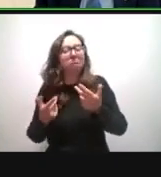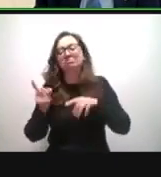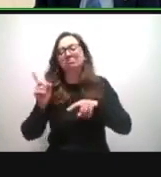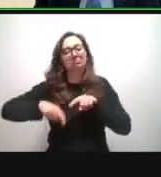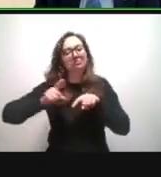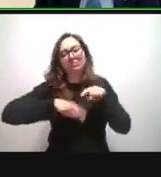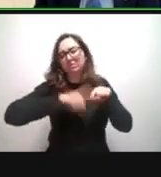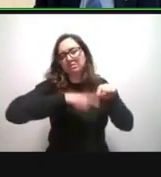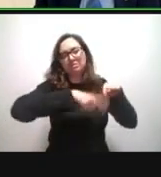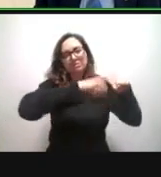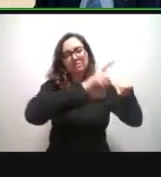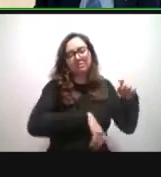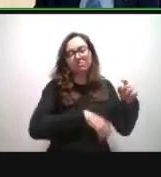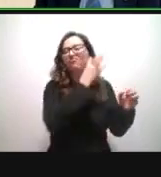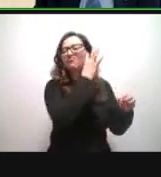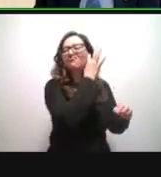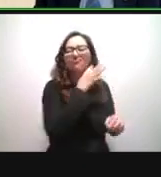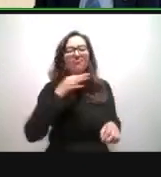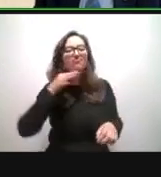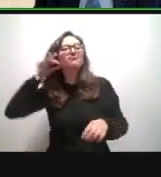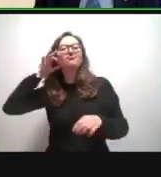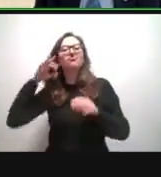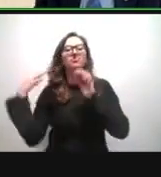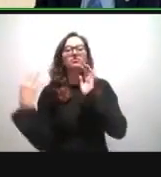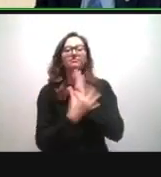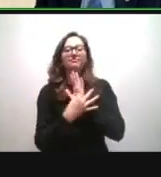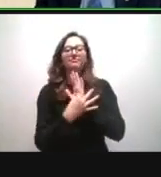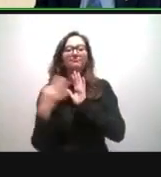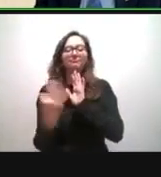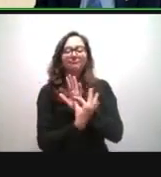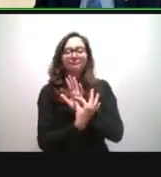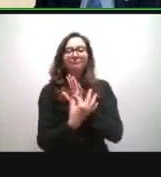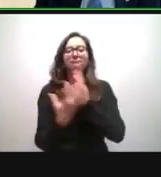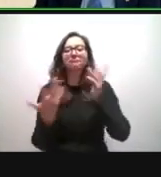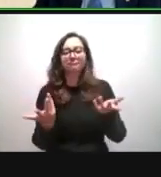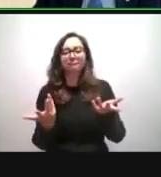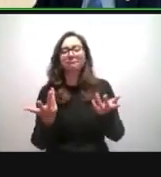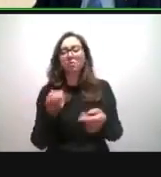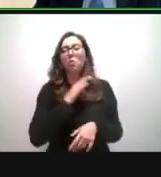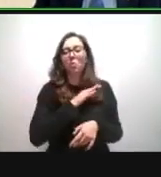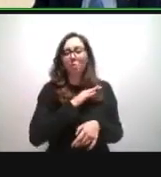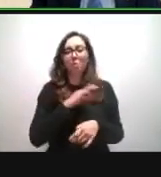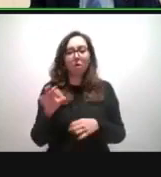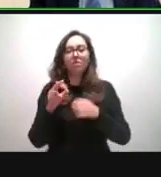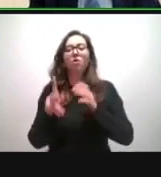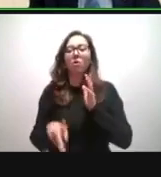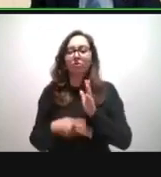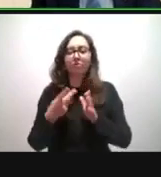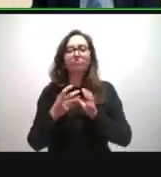lado a lado con un injerto óseo y injerto óseo, pero que reconstruyen el contorno y la función